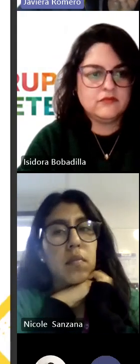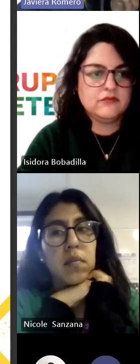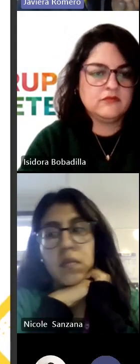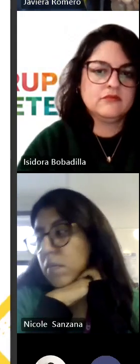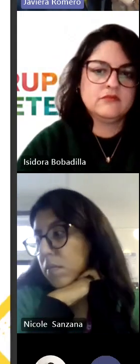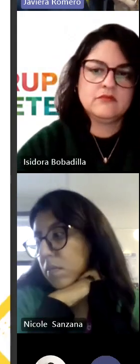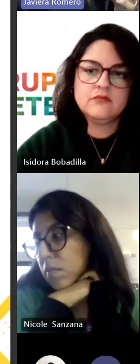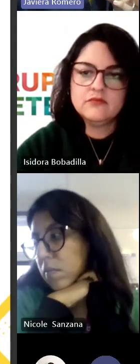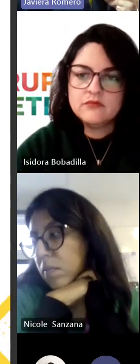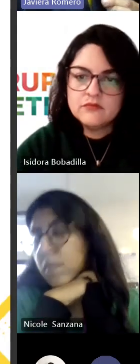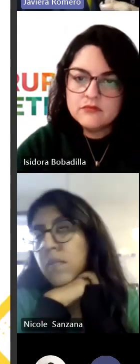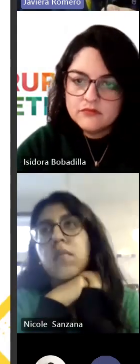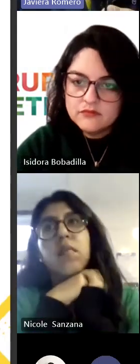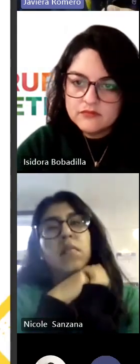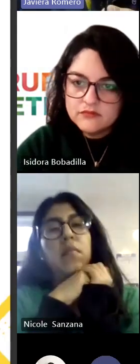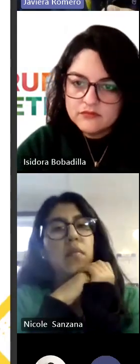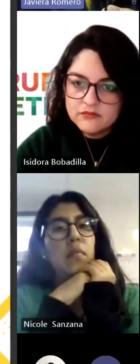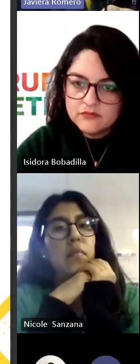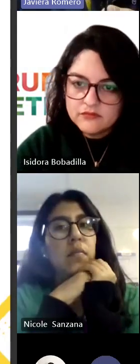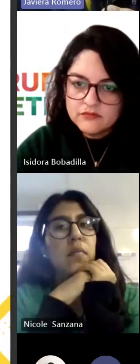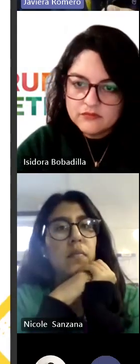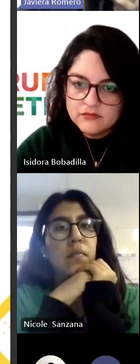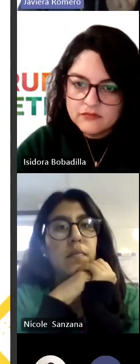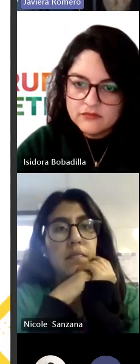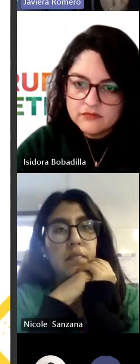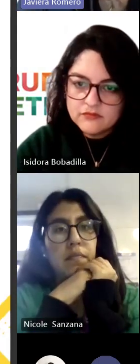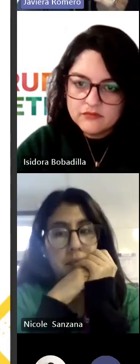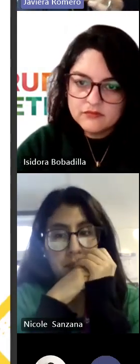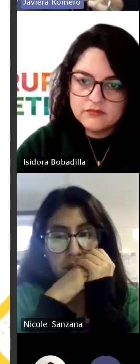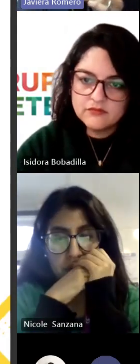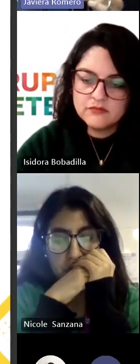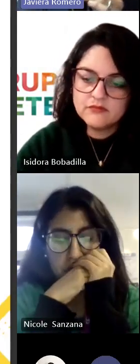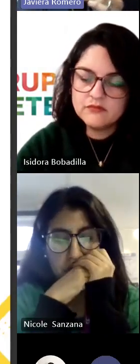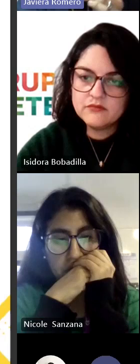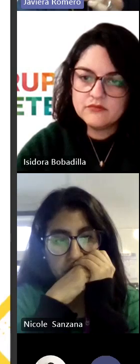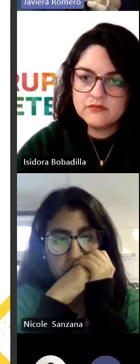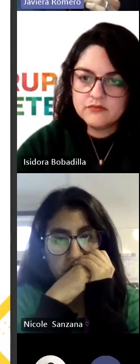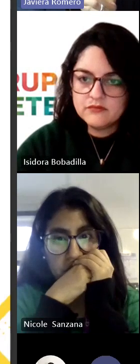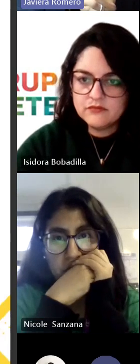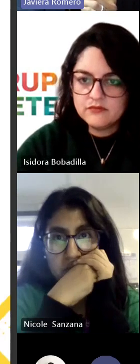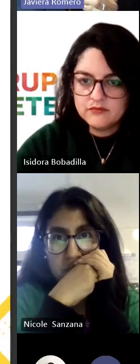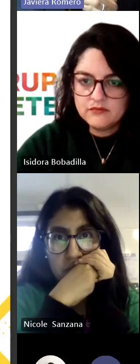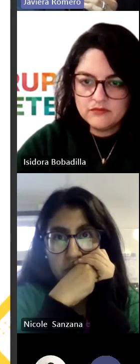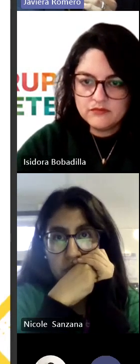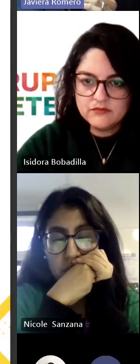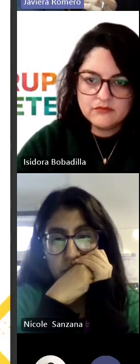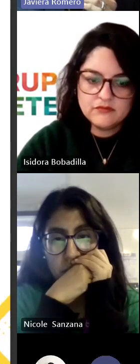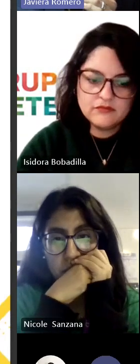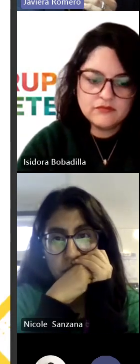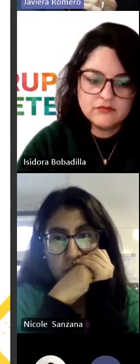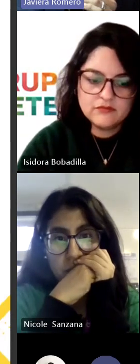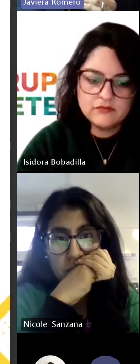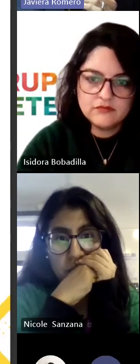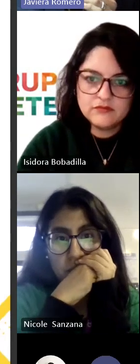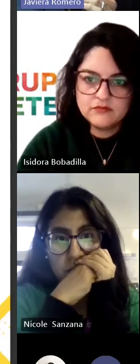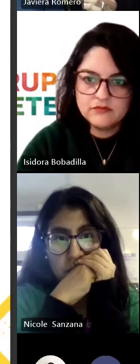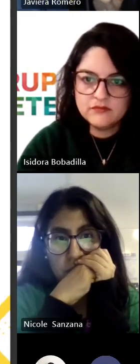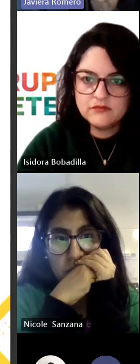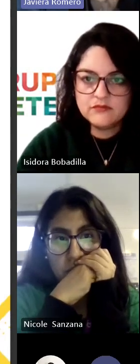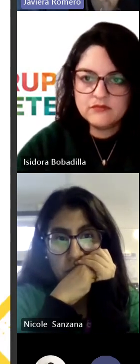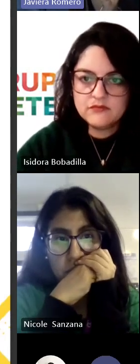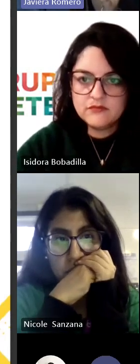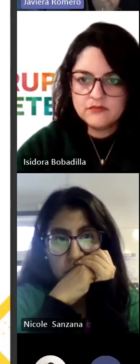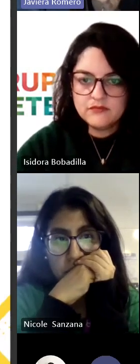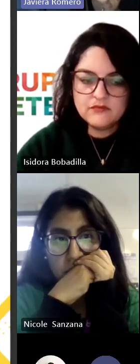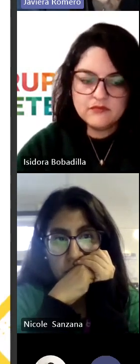niña. Donde tenemos habilidades para la solución de problemas y estrategias de afrontamiento frente a las dificultades.